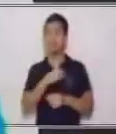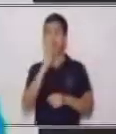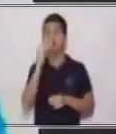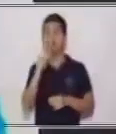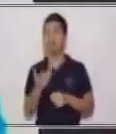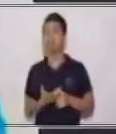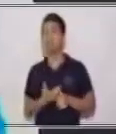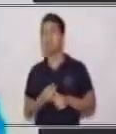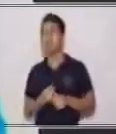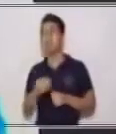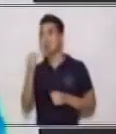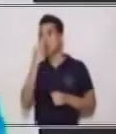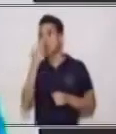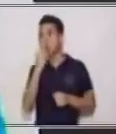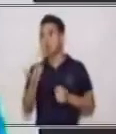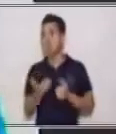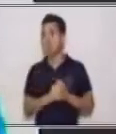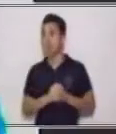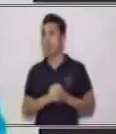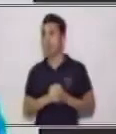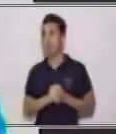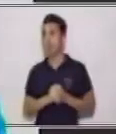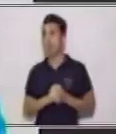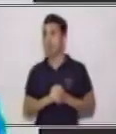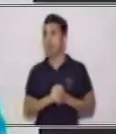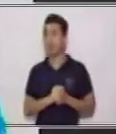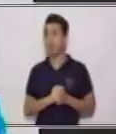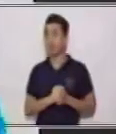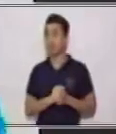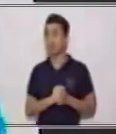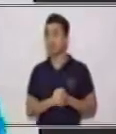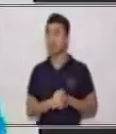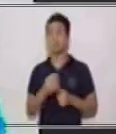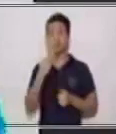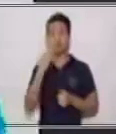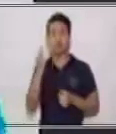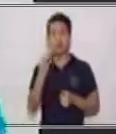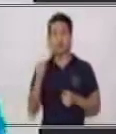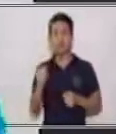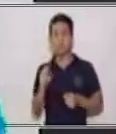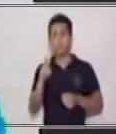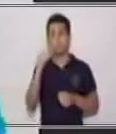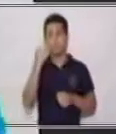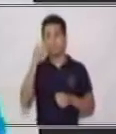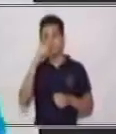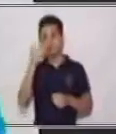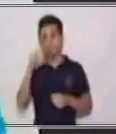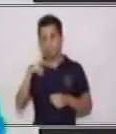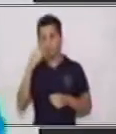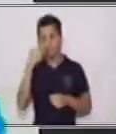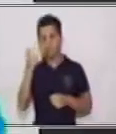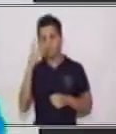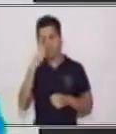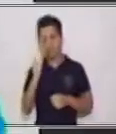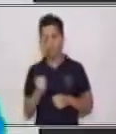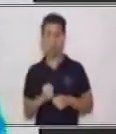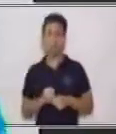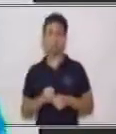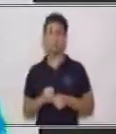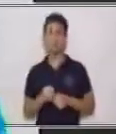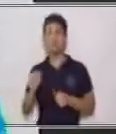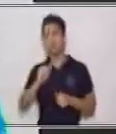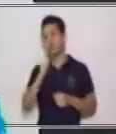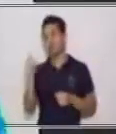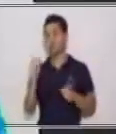aquellos alimentos que pues, son ricos en vitaminas, en minerales, pero previo también me